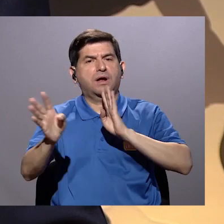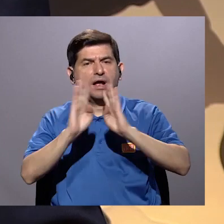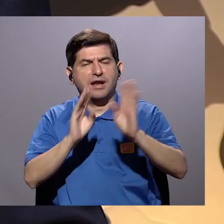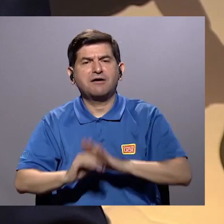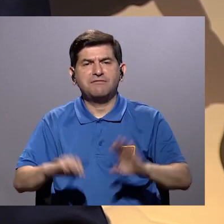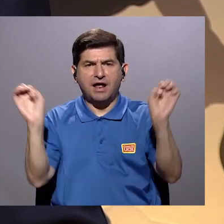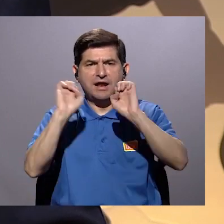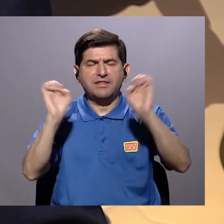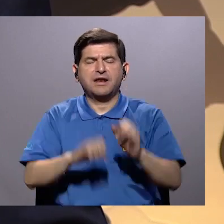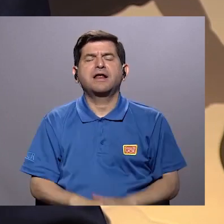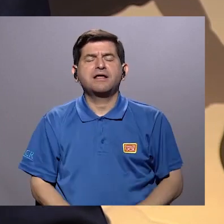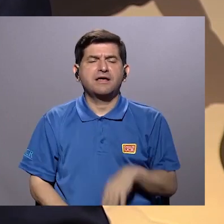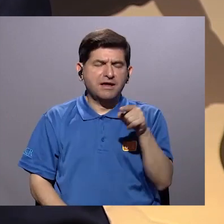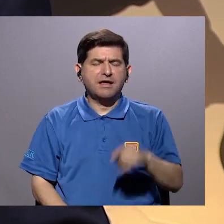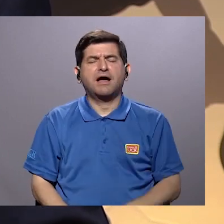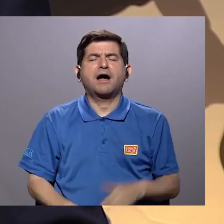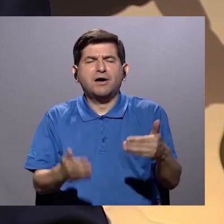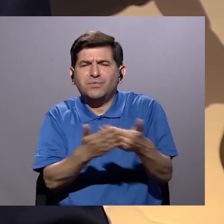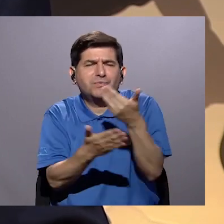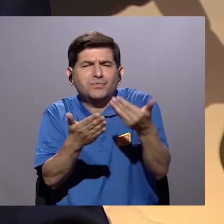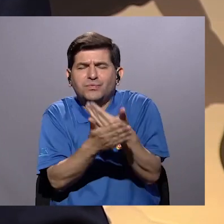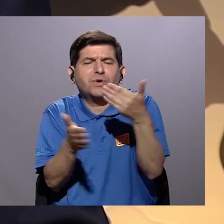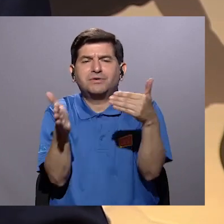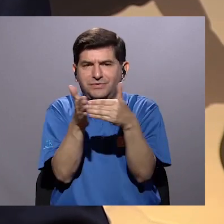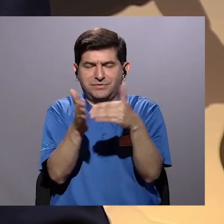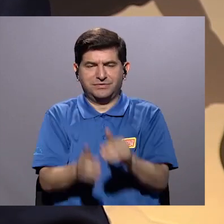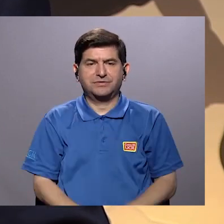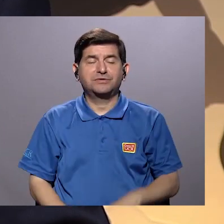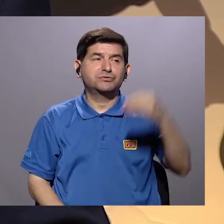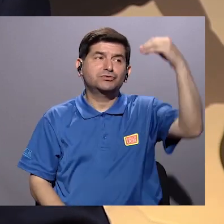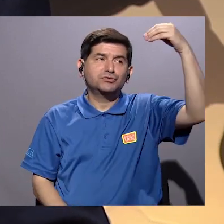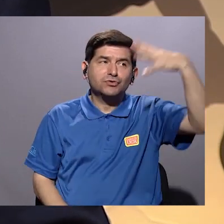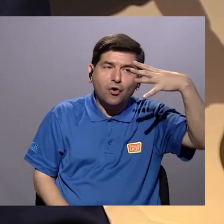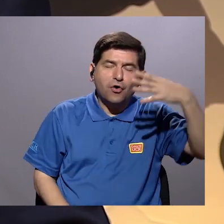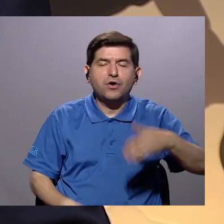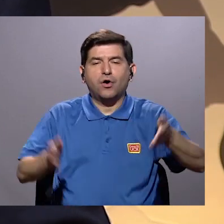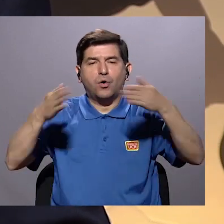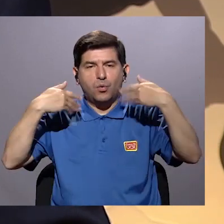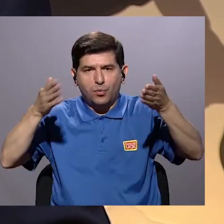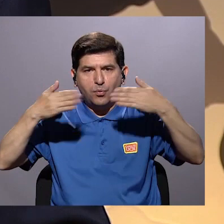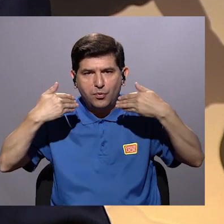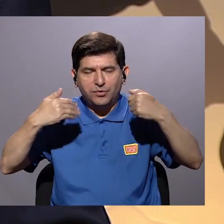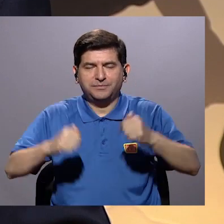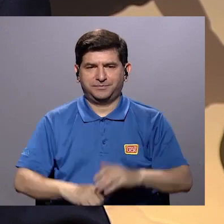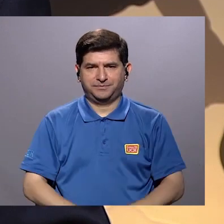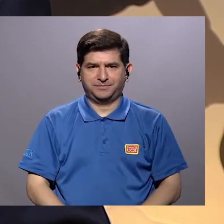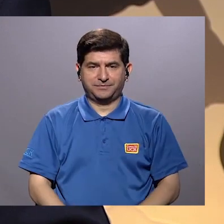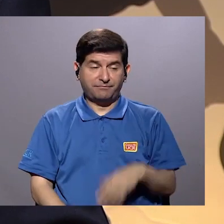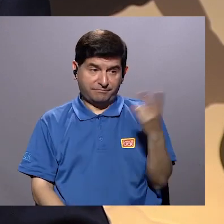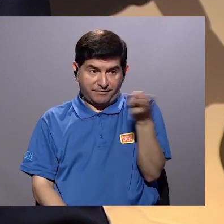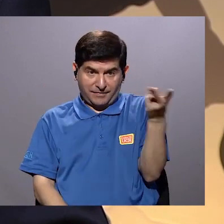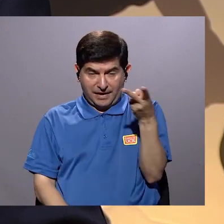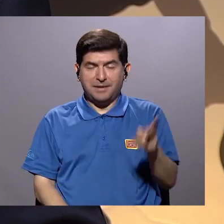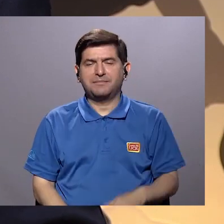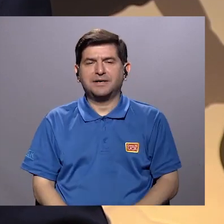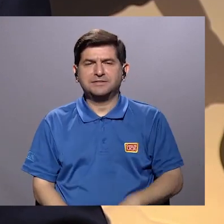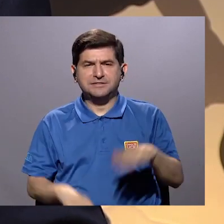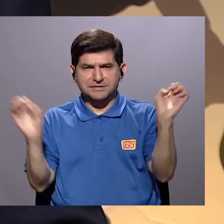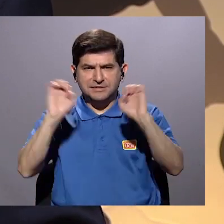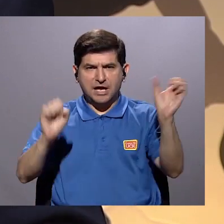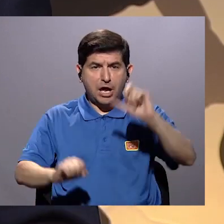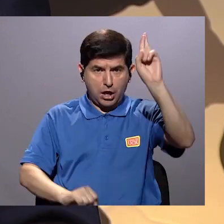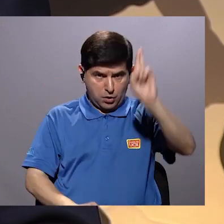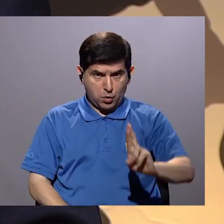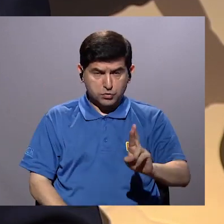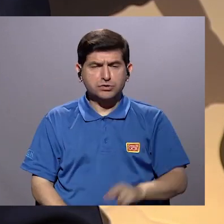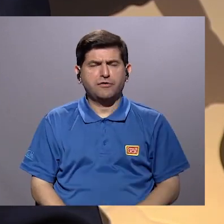energías renovables, en particular lo que usted mencionaba, energía solar, energía eólica, ¿verdad? Que son fuentes de energía que en Costa Rica se